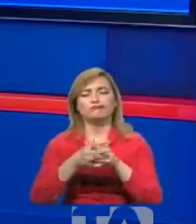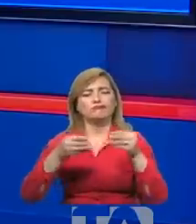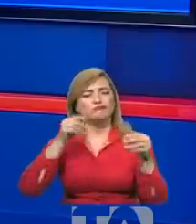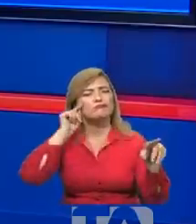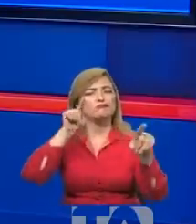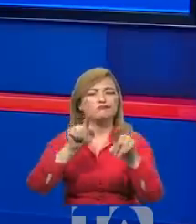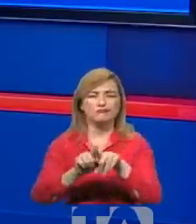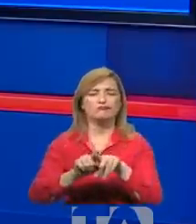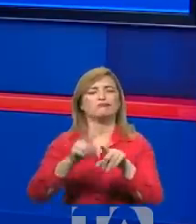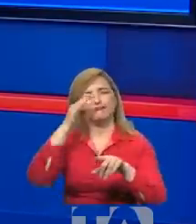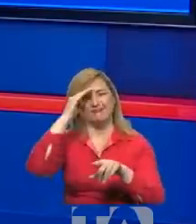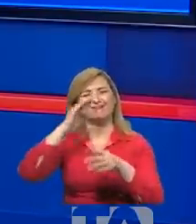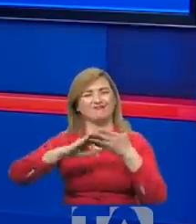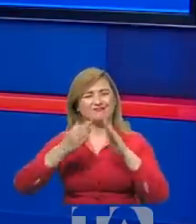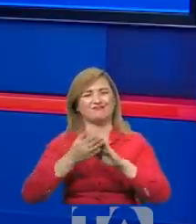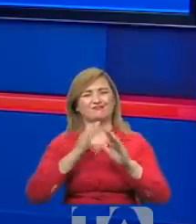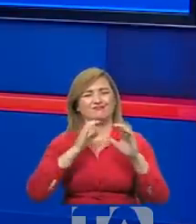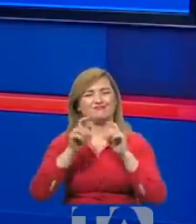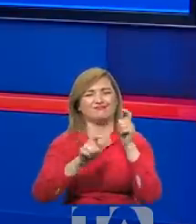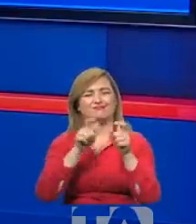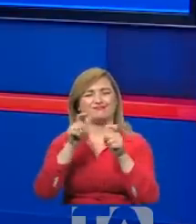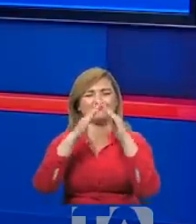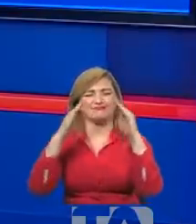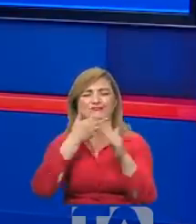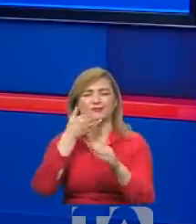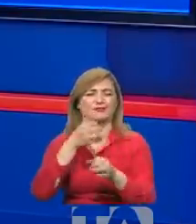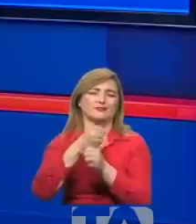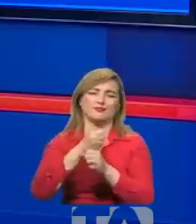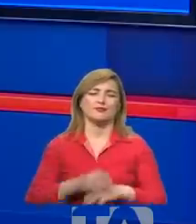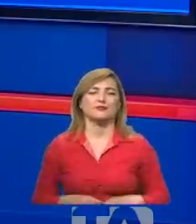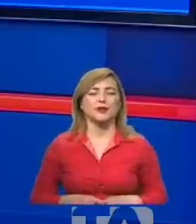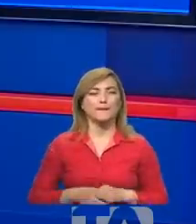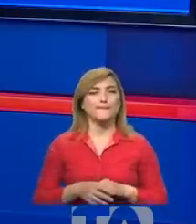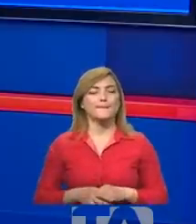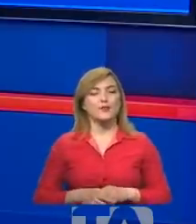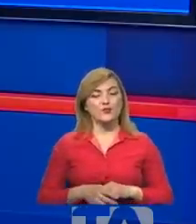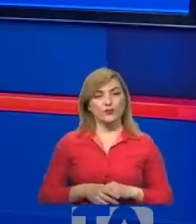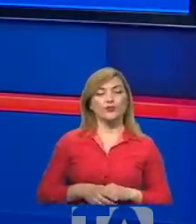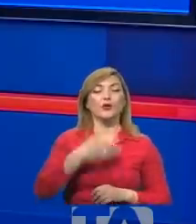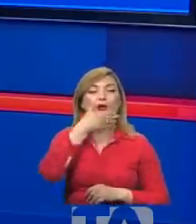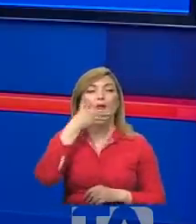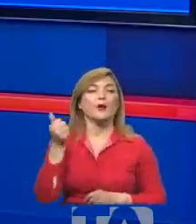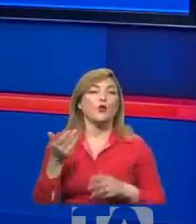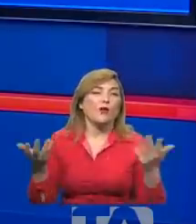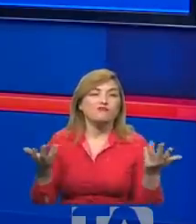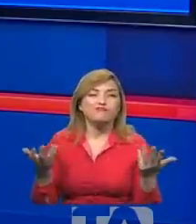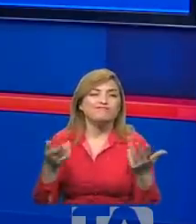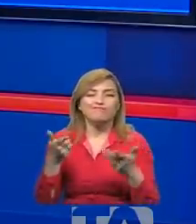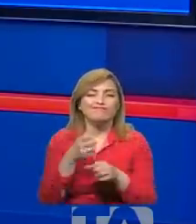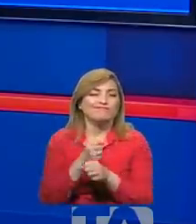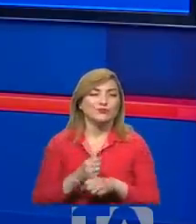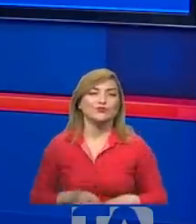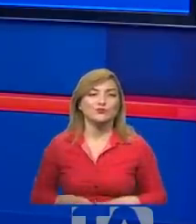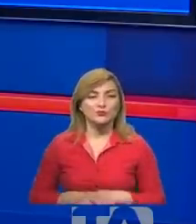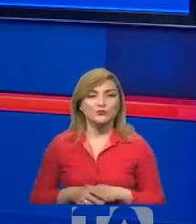lleguen a acuerdos, vean la forma de mejorar la seguridad en este sector y que se puedan articular acciones para mejorar, obviamente, la